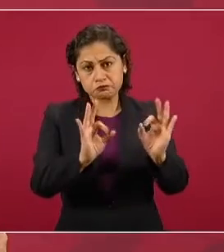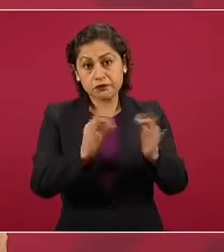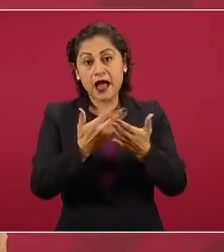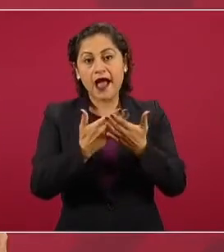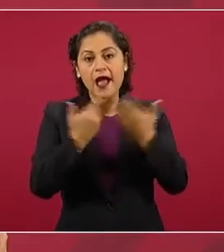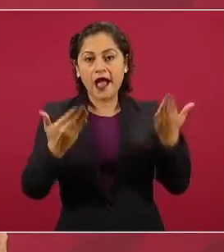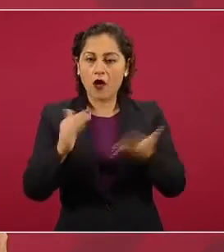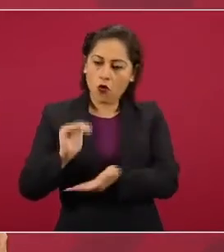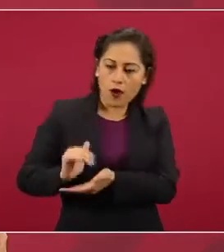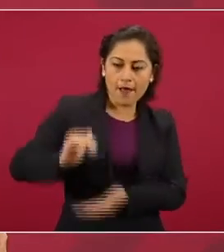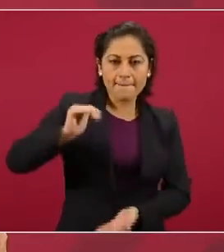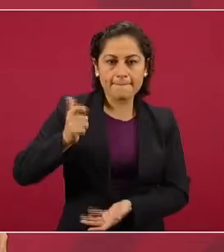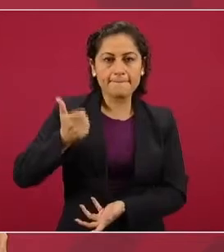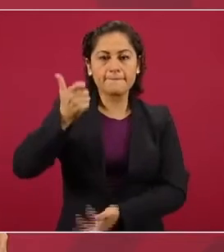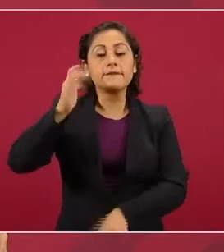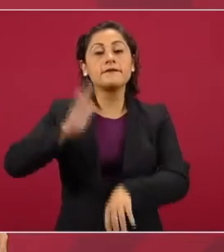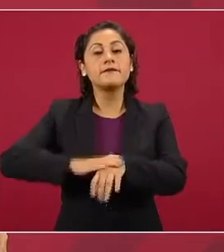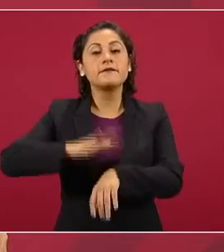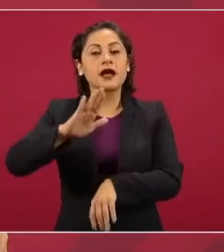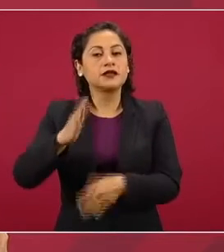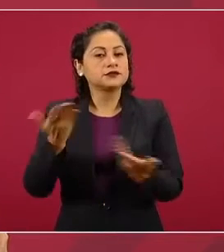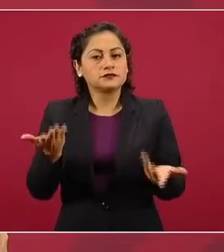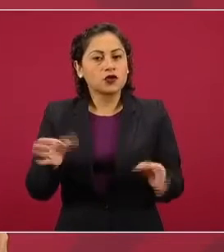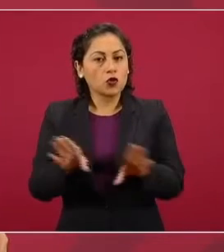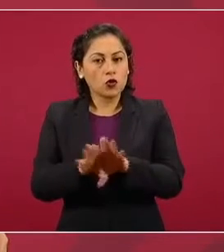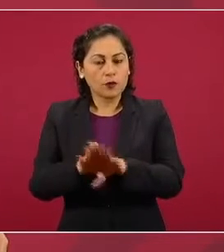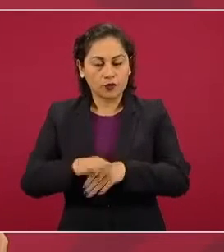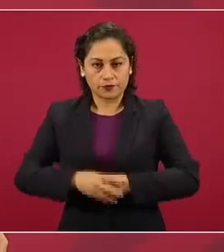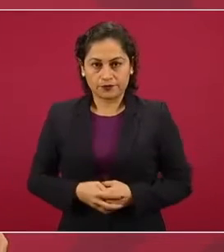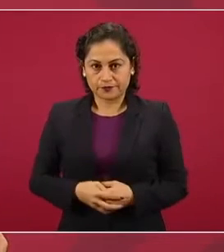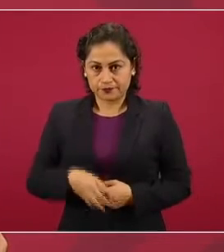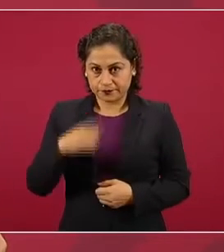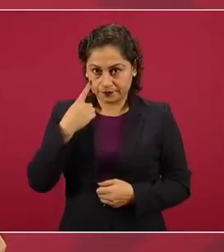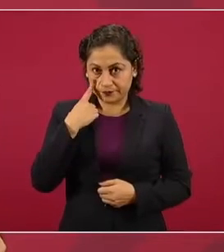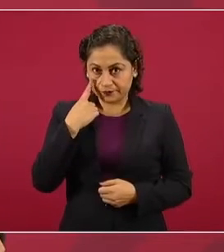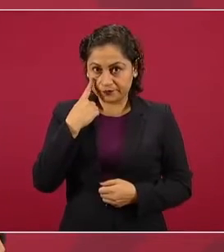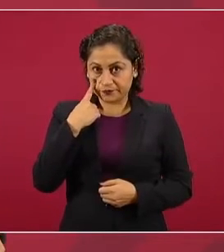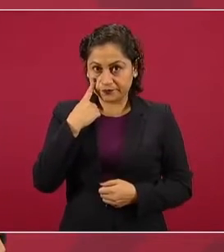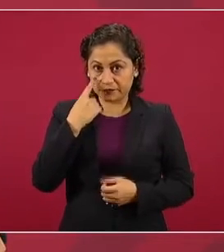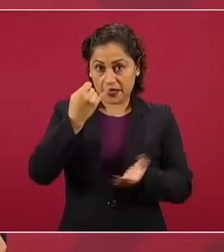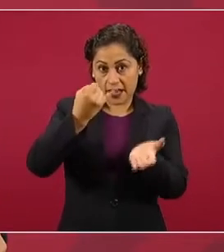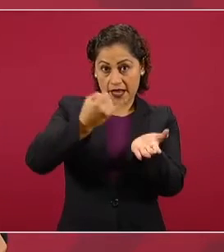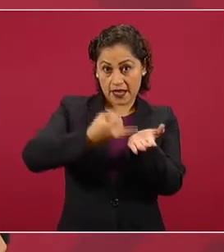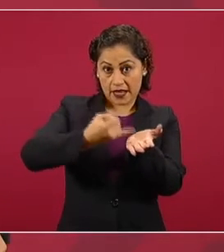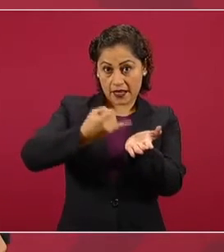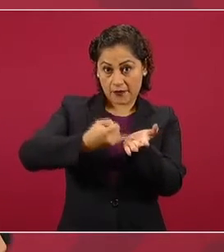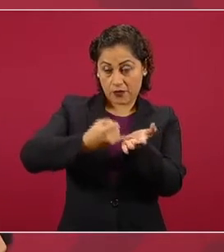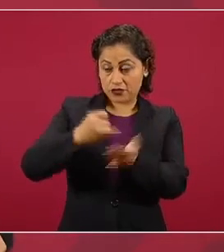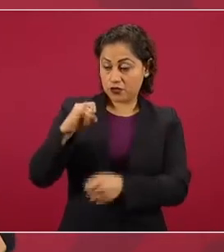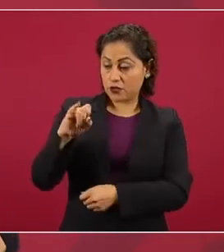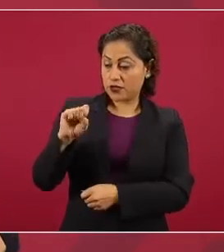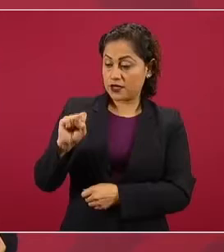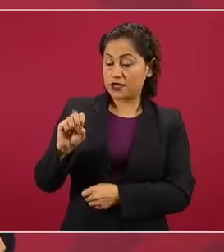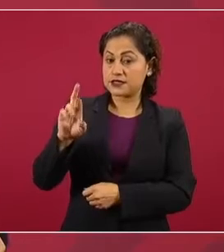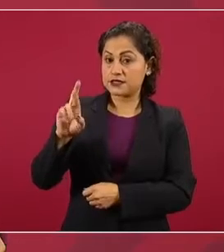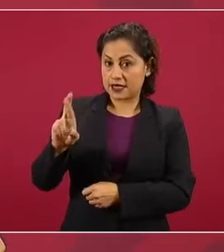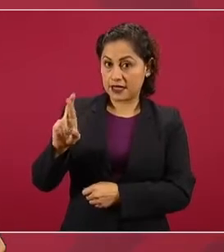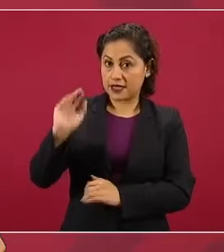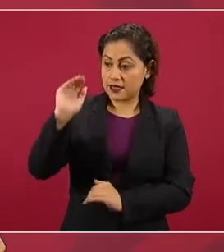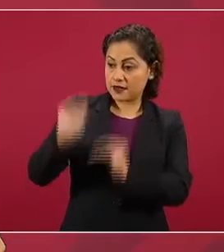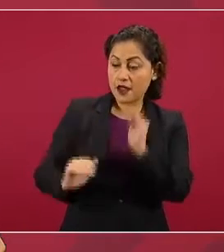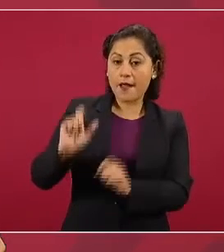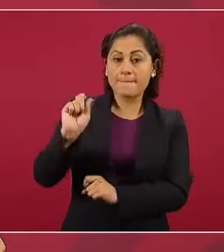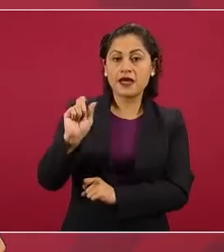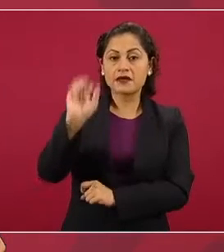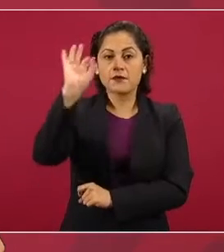¿Cuáles son los beneficios? Se reduce el impuesto sobre la renta al 20%,